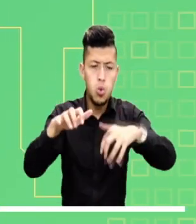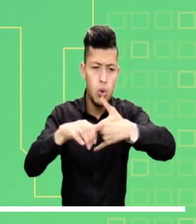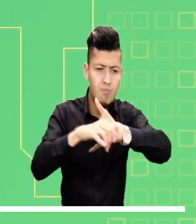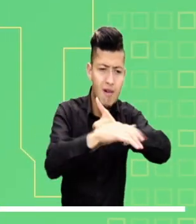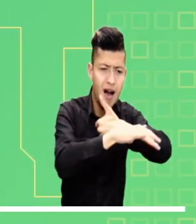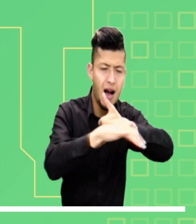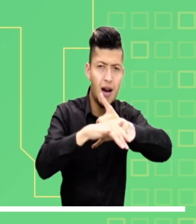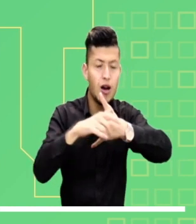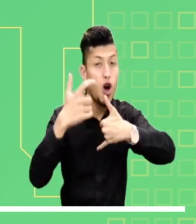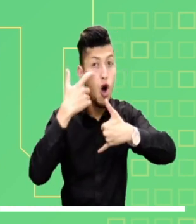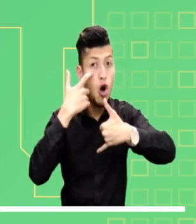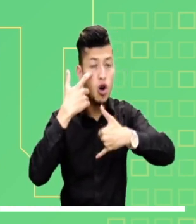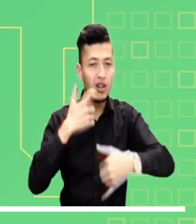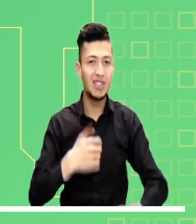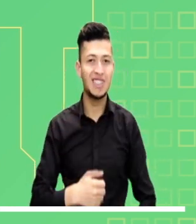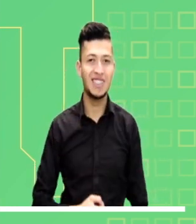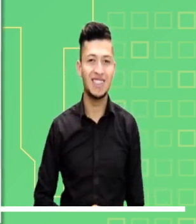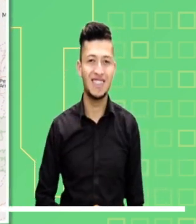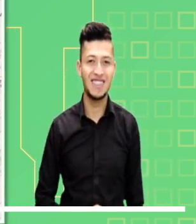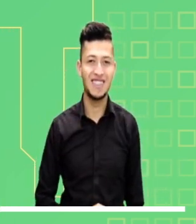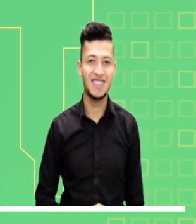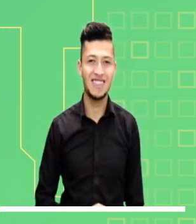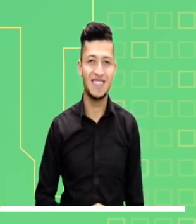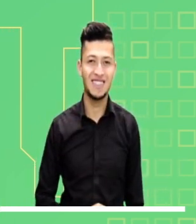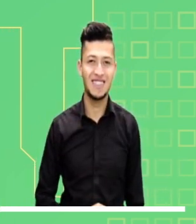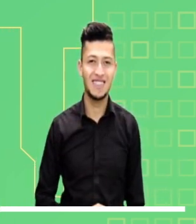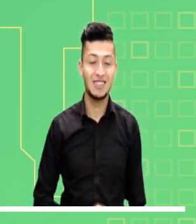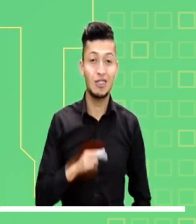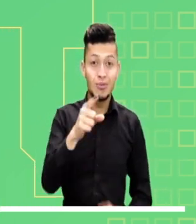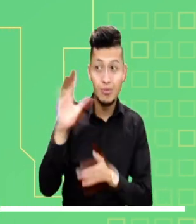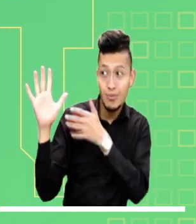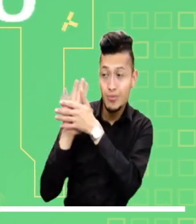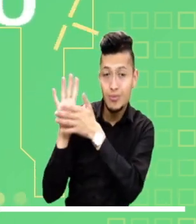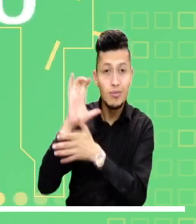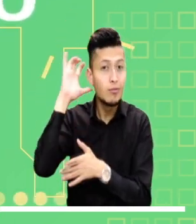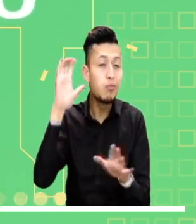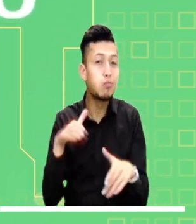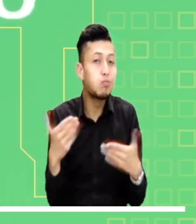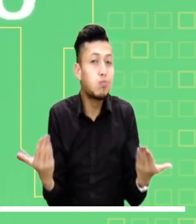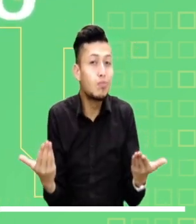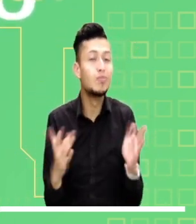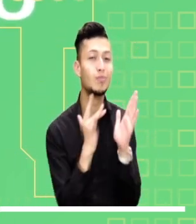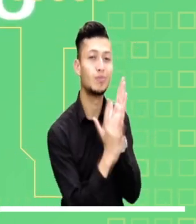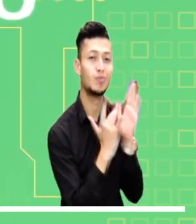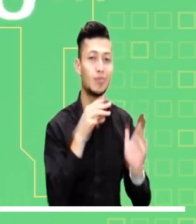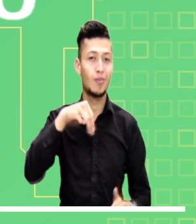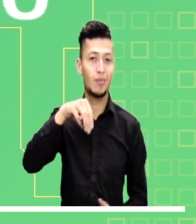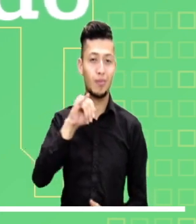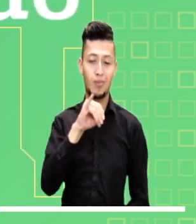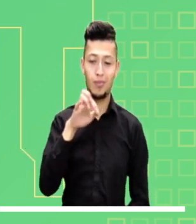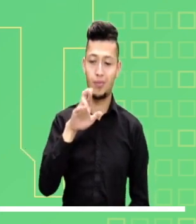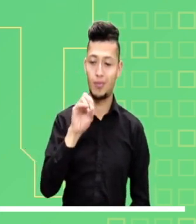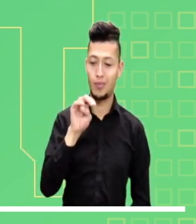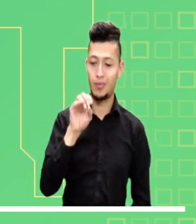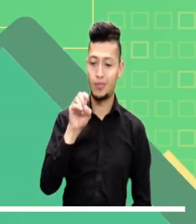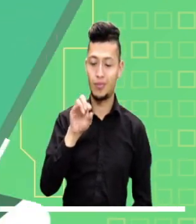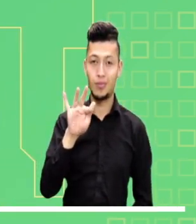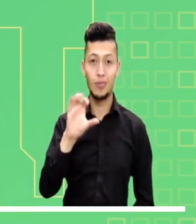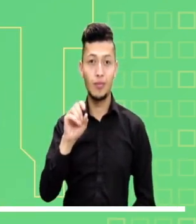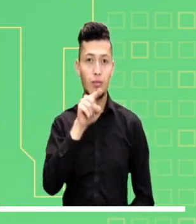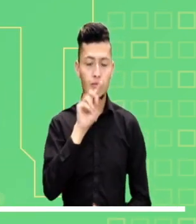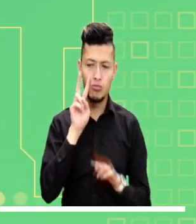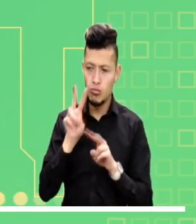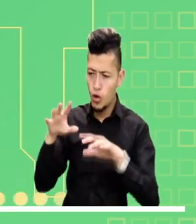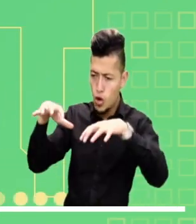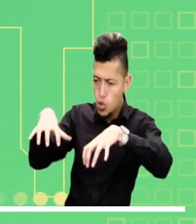Se recomienda precaución por tiempo lluvioso en el Océano Pacífico. Manténgase bien informado y en tiempo real a través